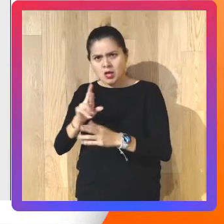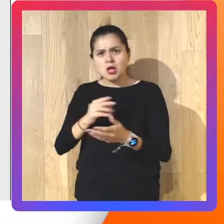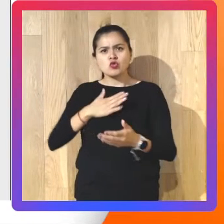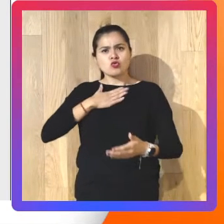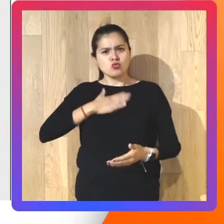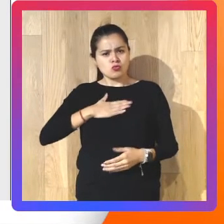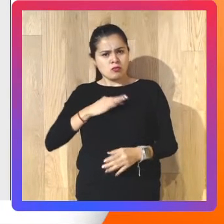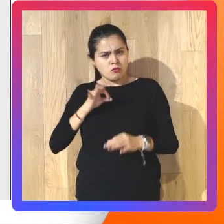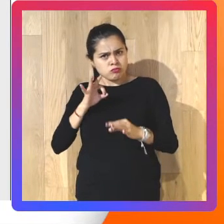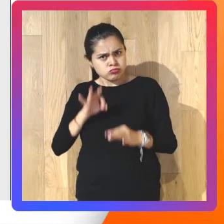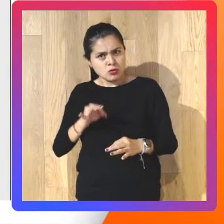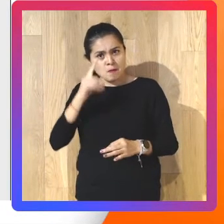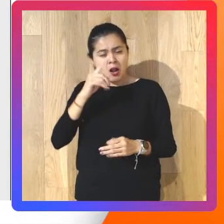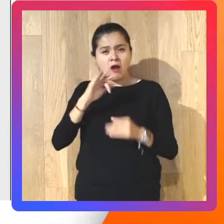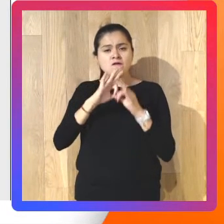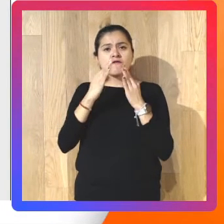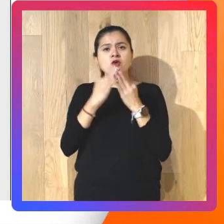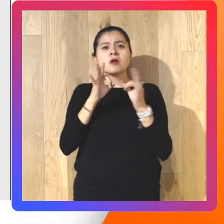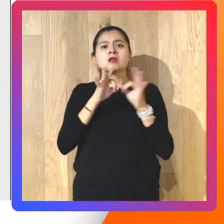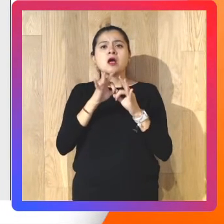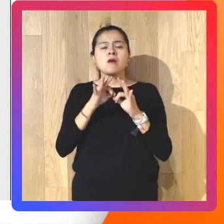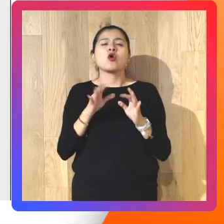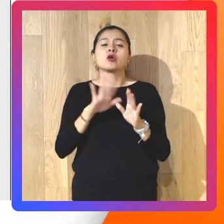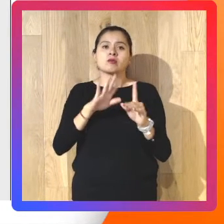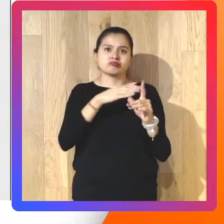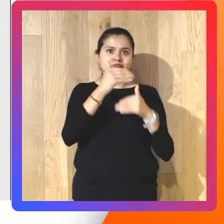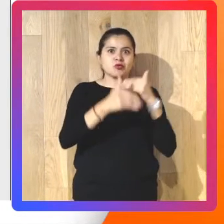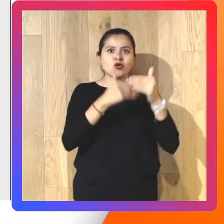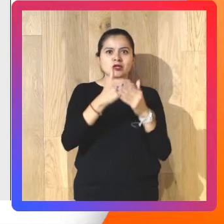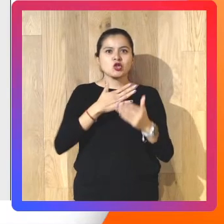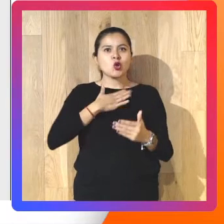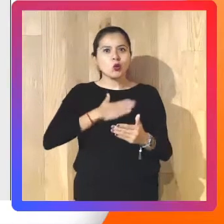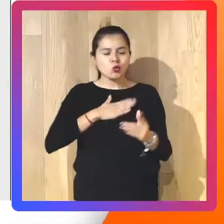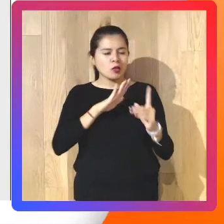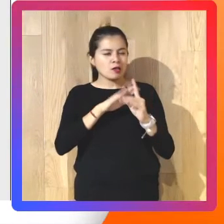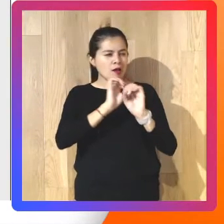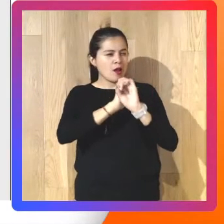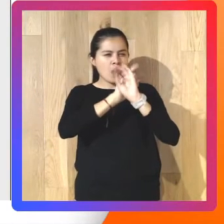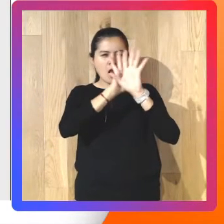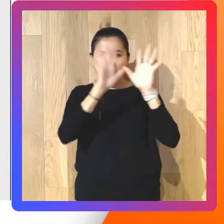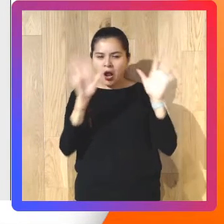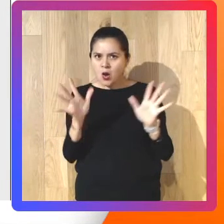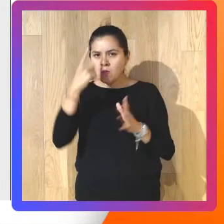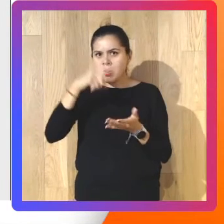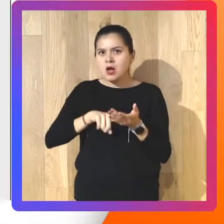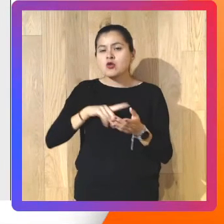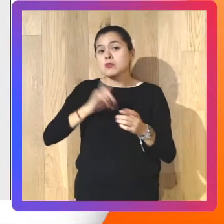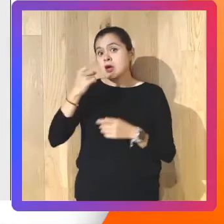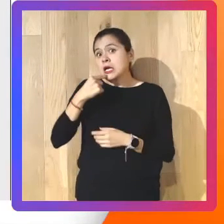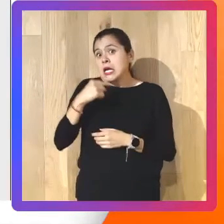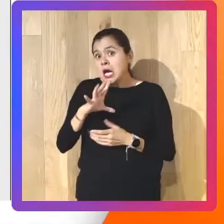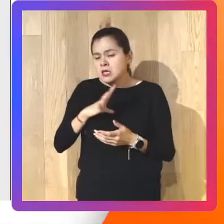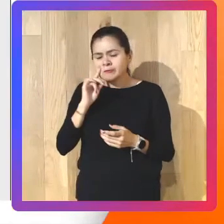haya un mecanismo para tener proceso justo y transparente para resolver las quejas cuando esto no suceda, cualquiera de estas